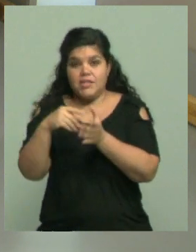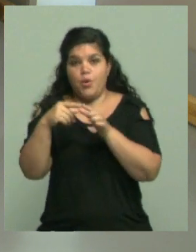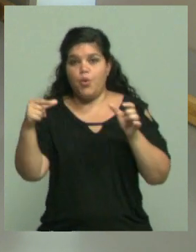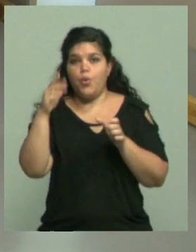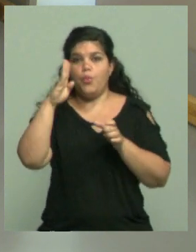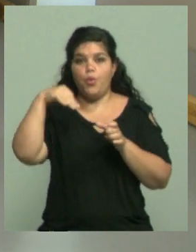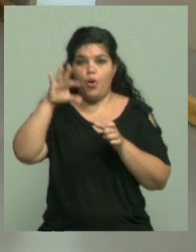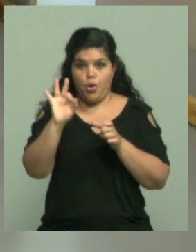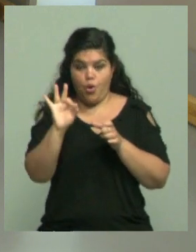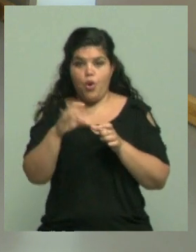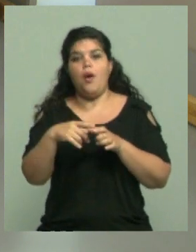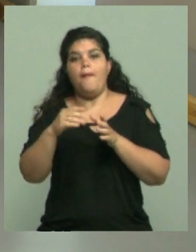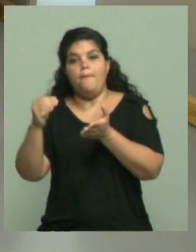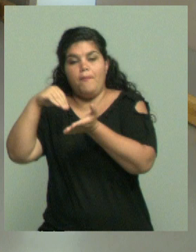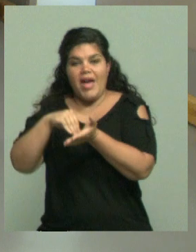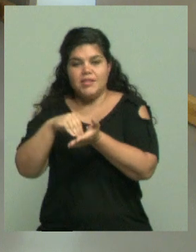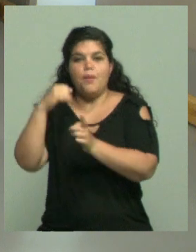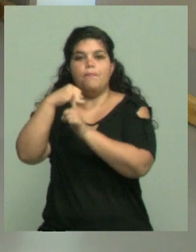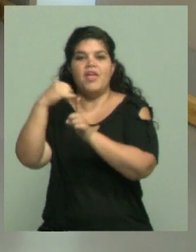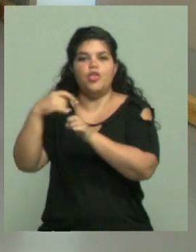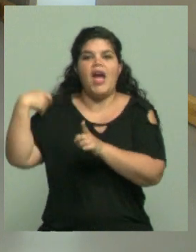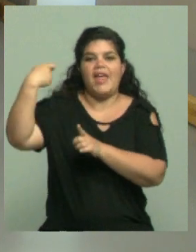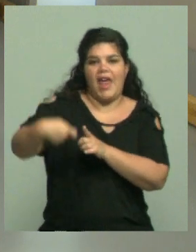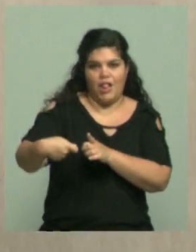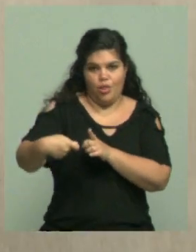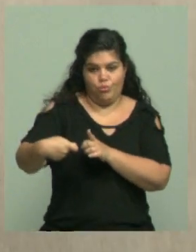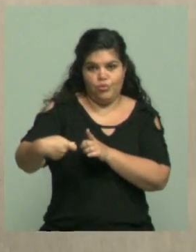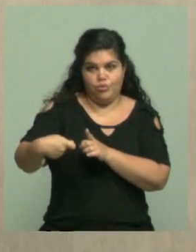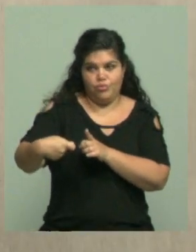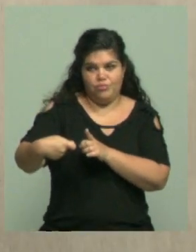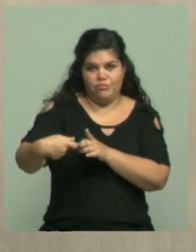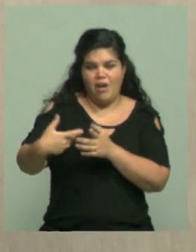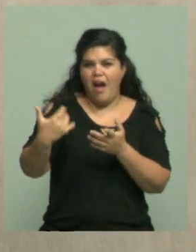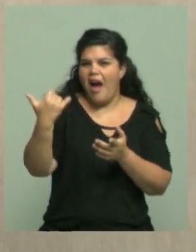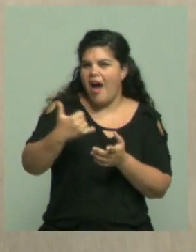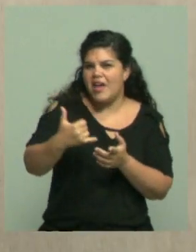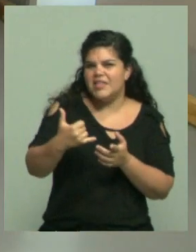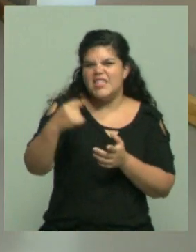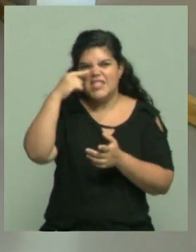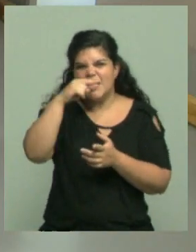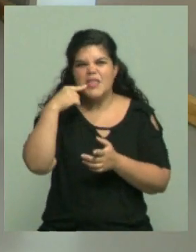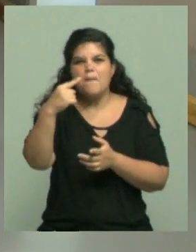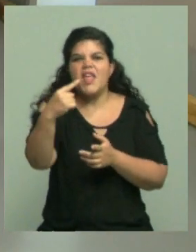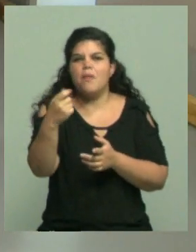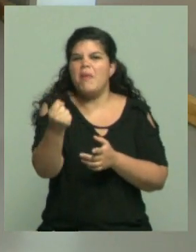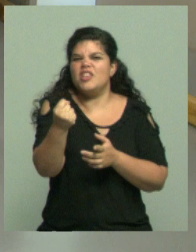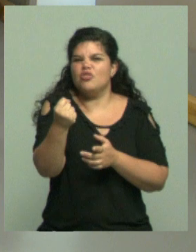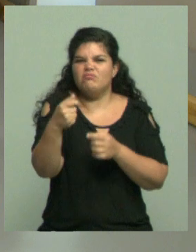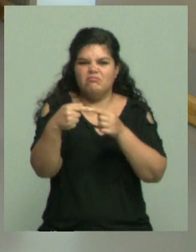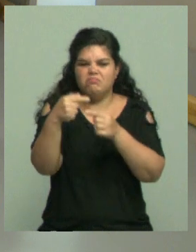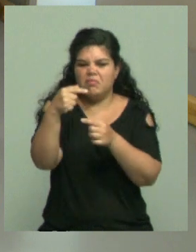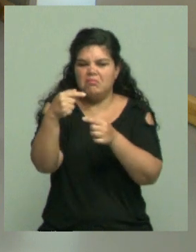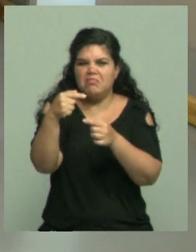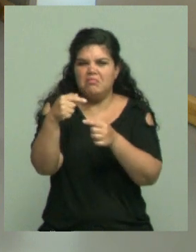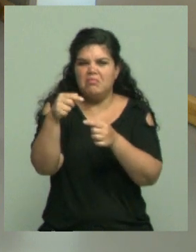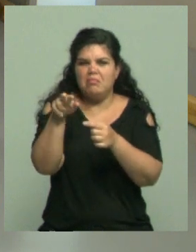vos, el medio aguinaldo. Pero si nosotros nos ponemos a ver, son 7.000 pesos de diferencia. Nada. Es decir, nada frente a una realidad que, por